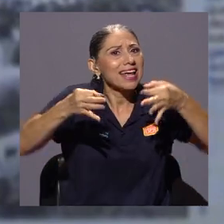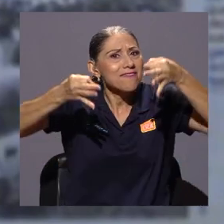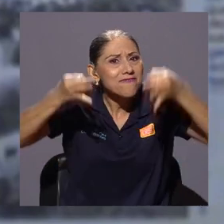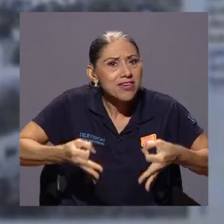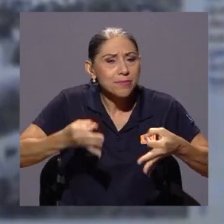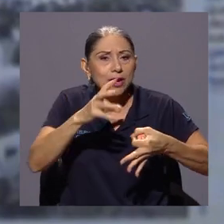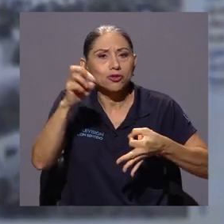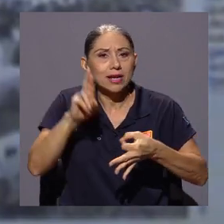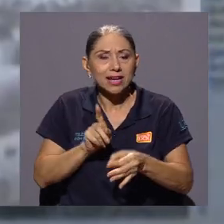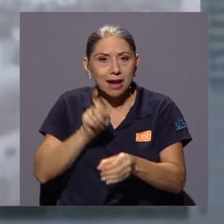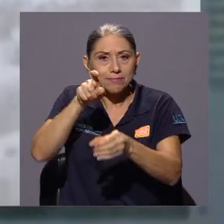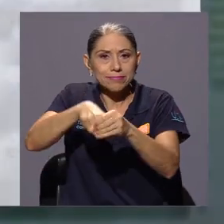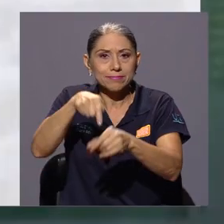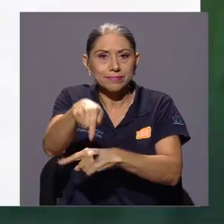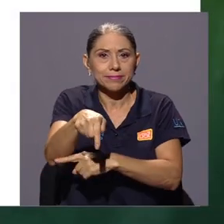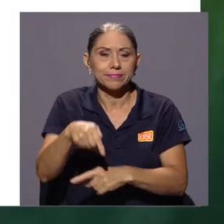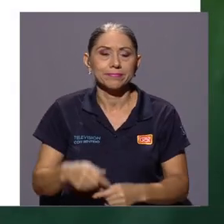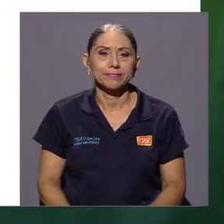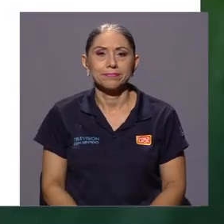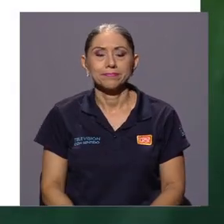firme la inclusión de nuestro país.